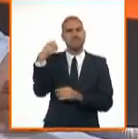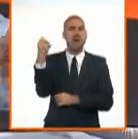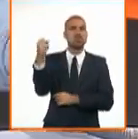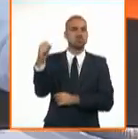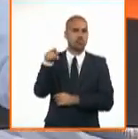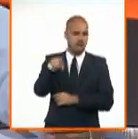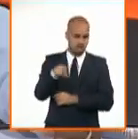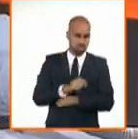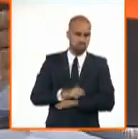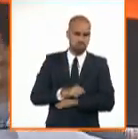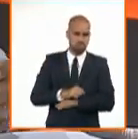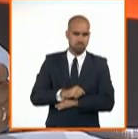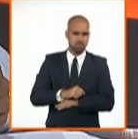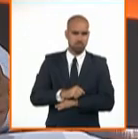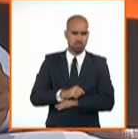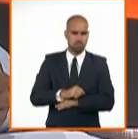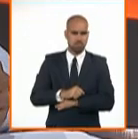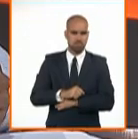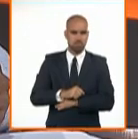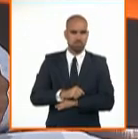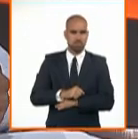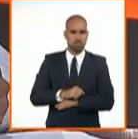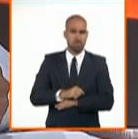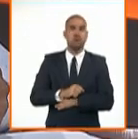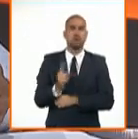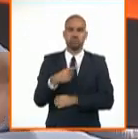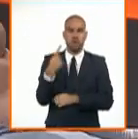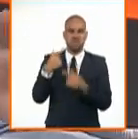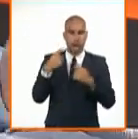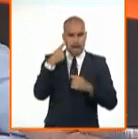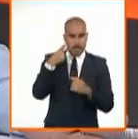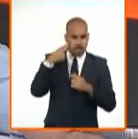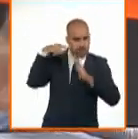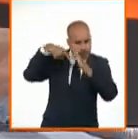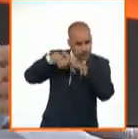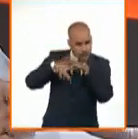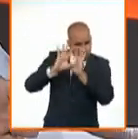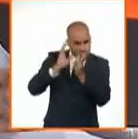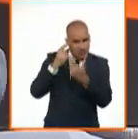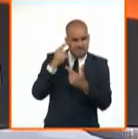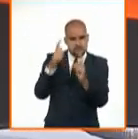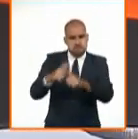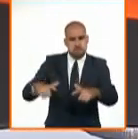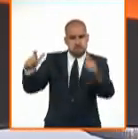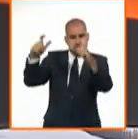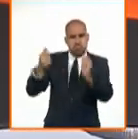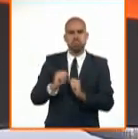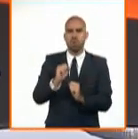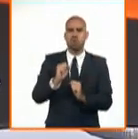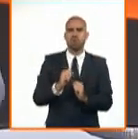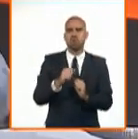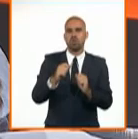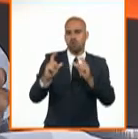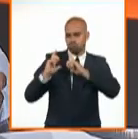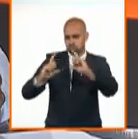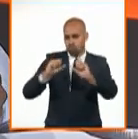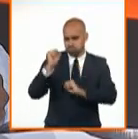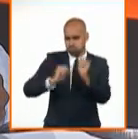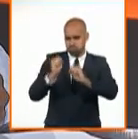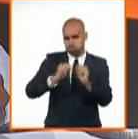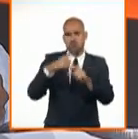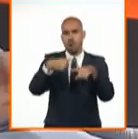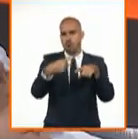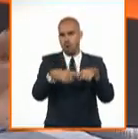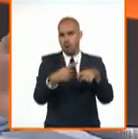tenemos y también hay que ir en profundidad a los equipos principales que son las calderas turbinas generadores y he transformado principal